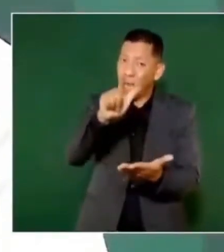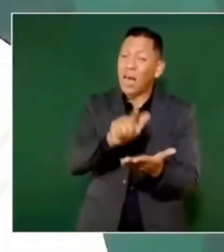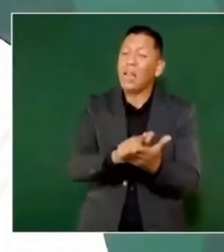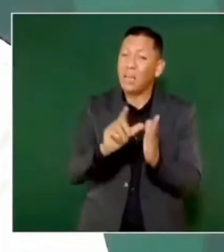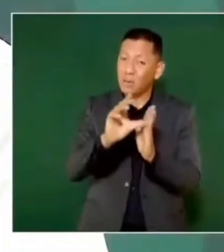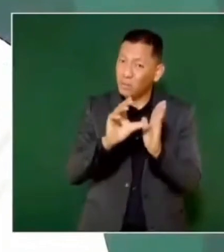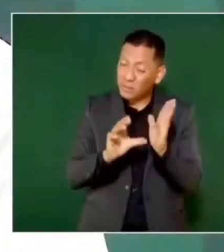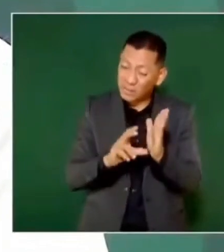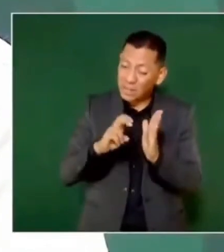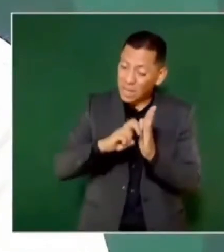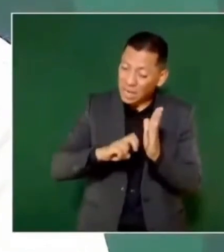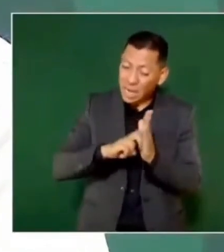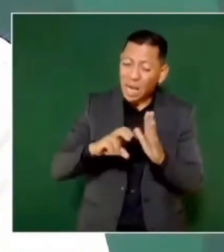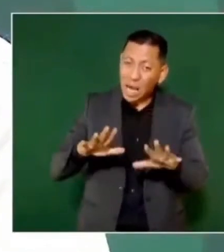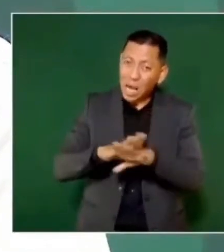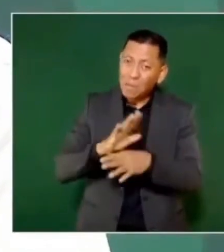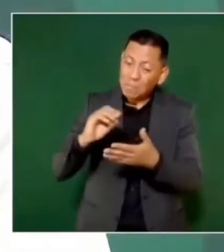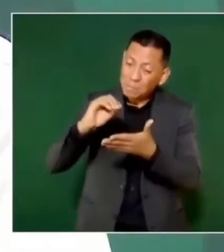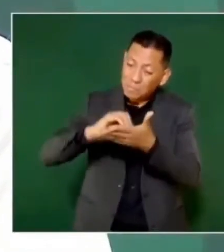constitucional